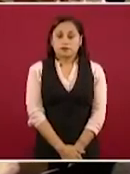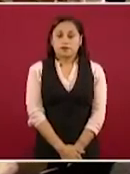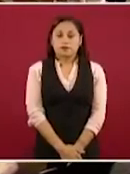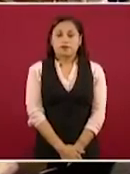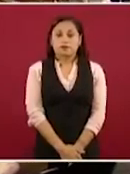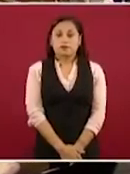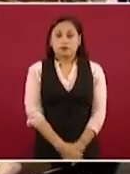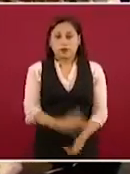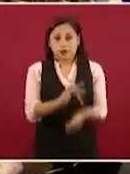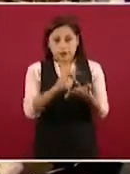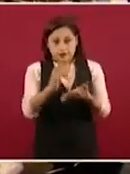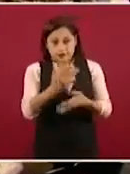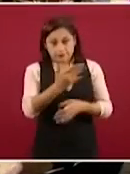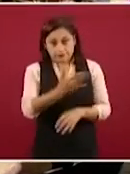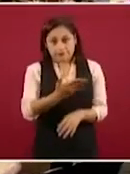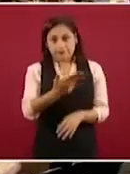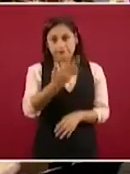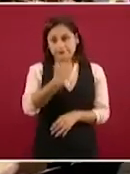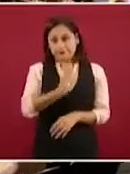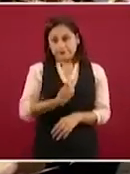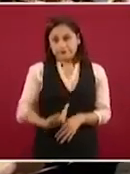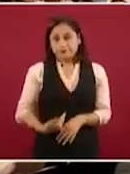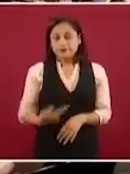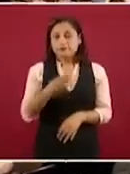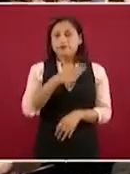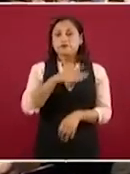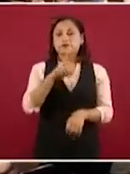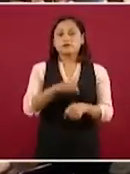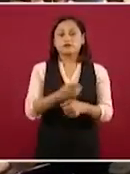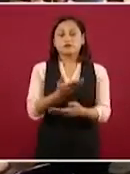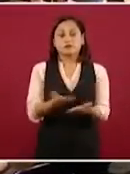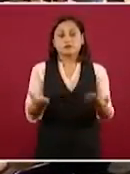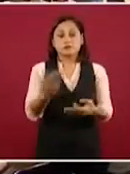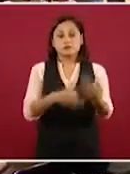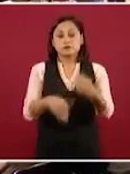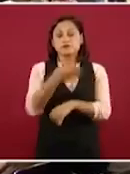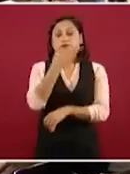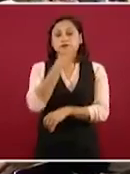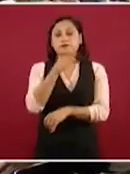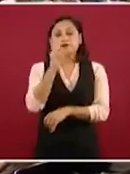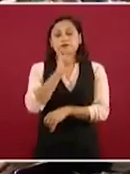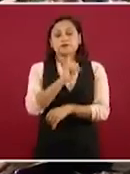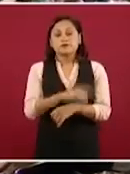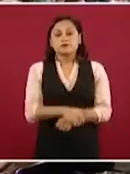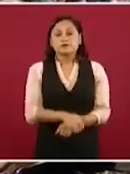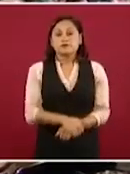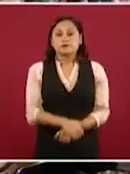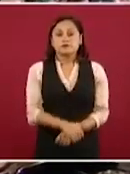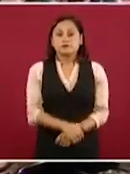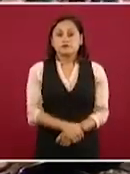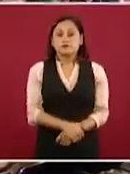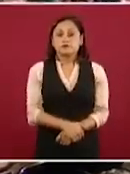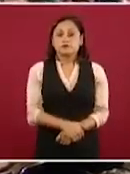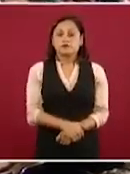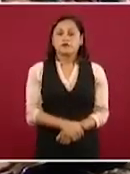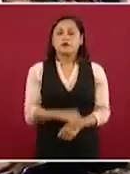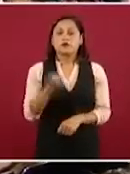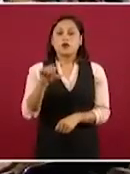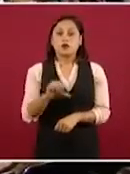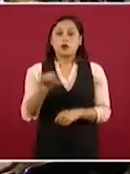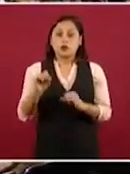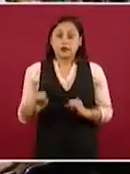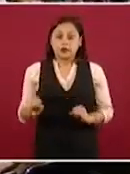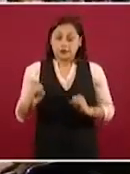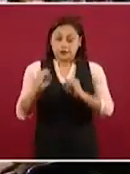Muchas gracias, señor presidente. Buenos días a todas y a todos. El día de hoy, el Instituto para Devolver al Pueblo